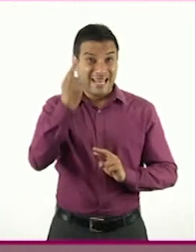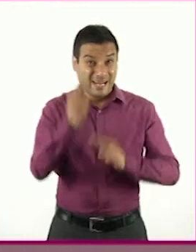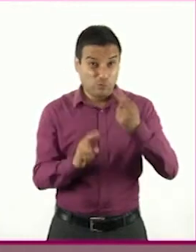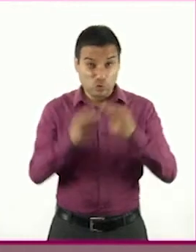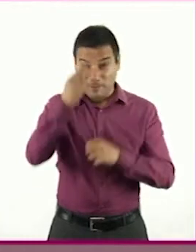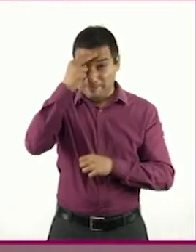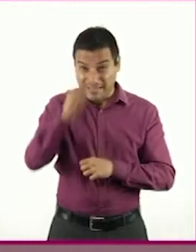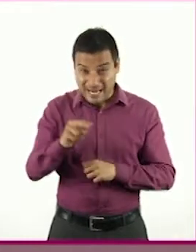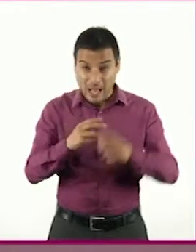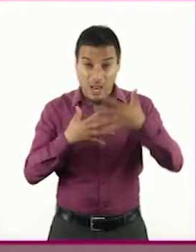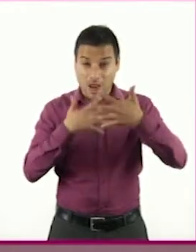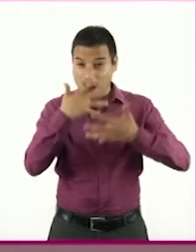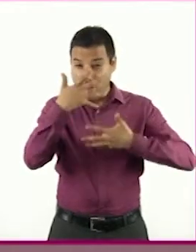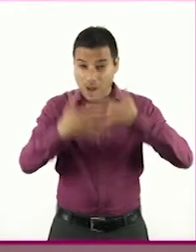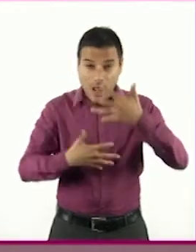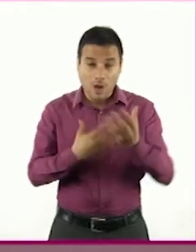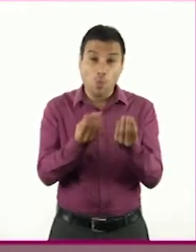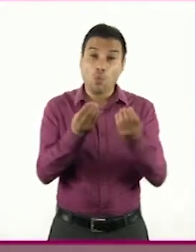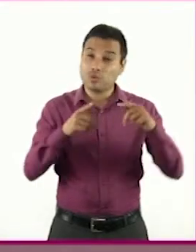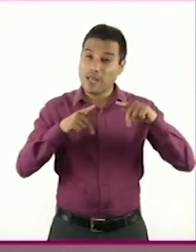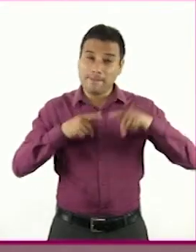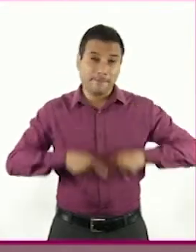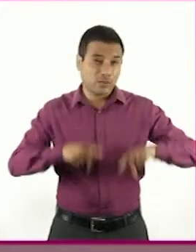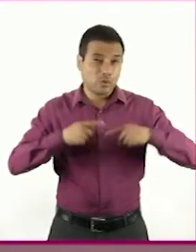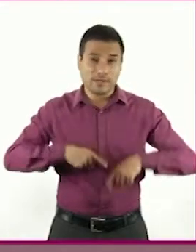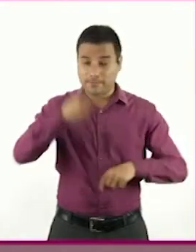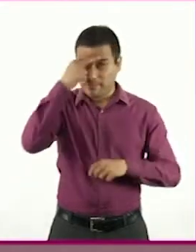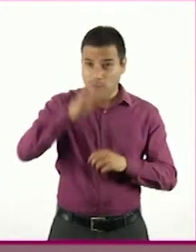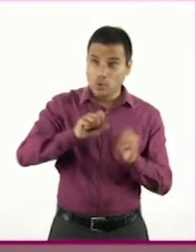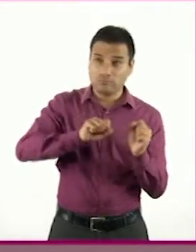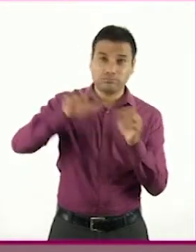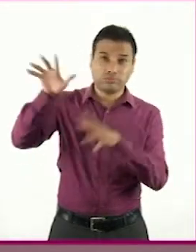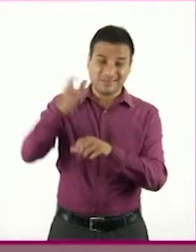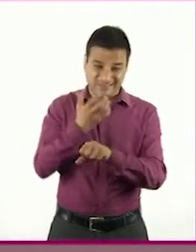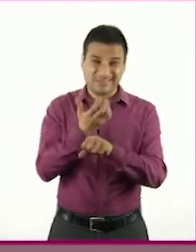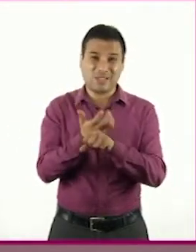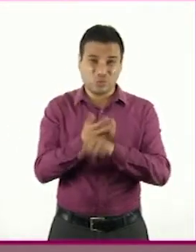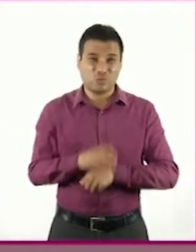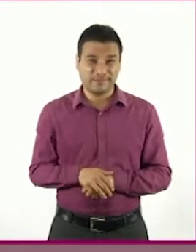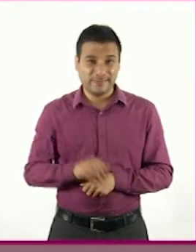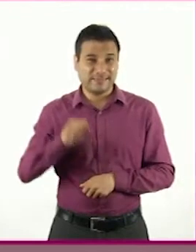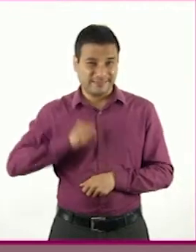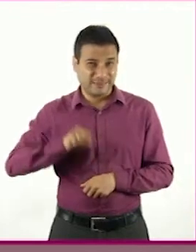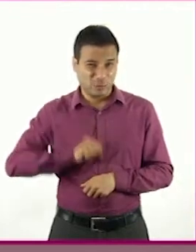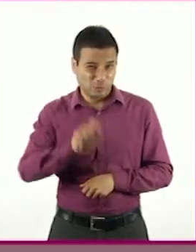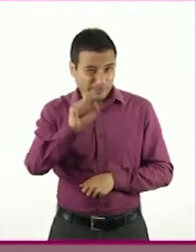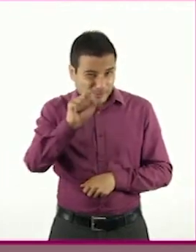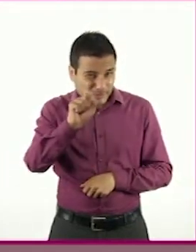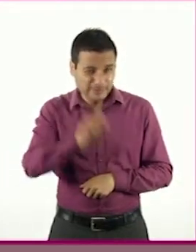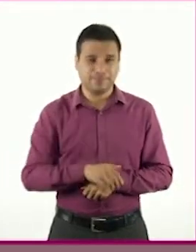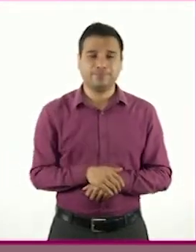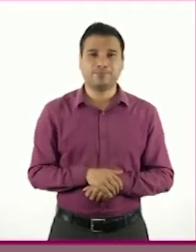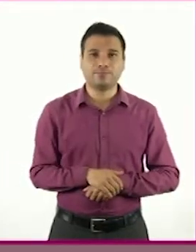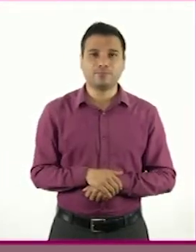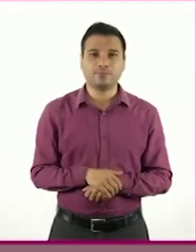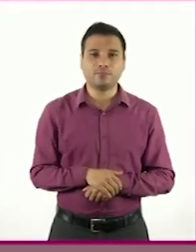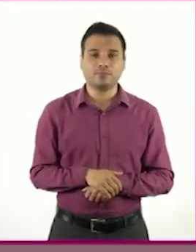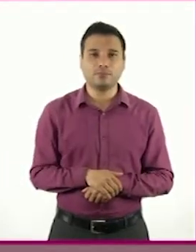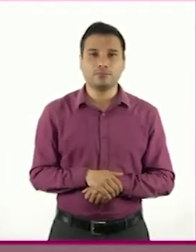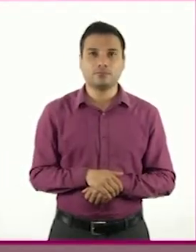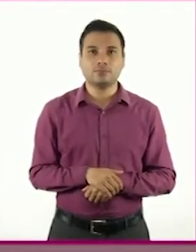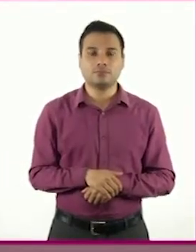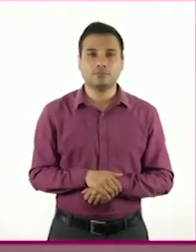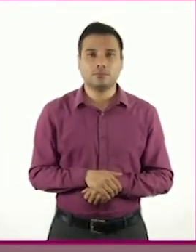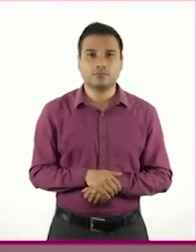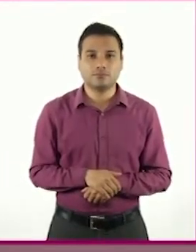Mexicana contribuyó a la salida de mexicanos hacia Estados Unidos a principios del siglo XX. Para remediar la escasez de